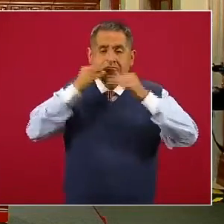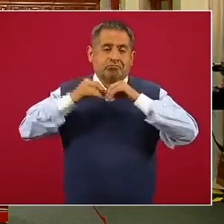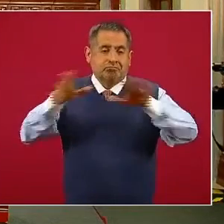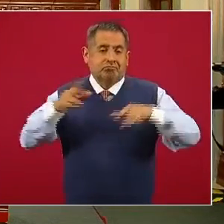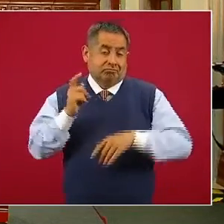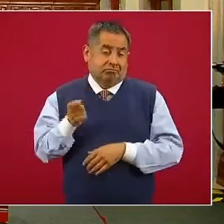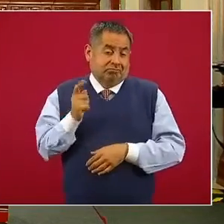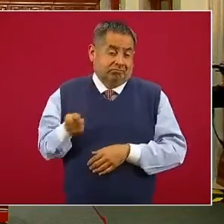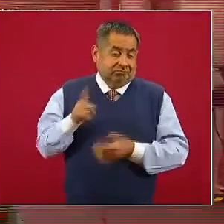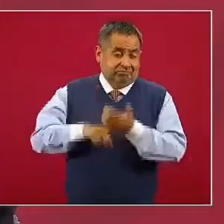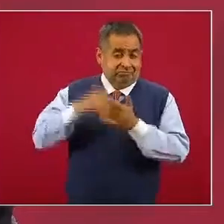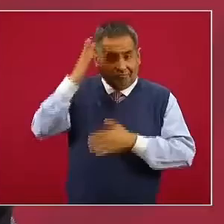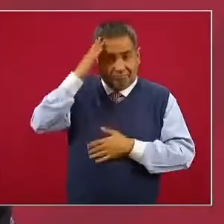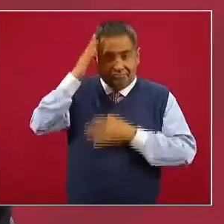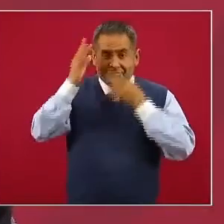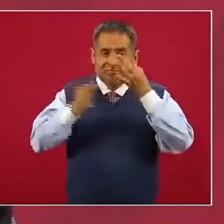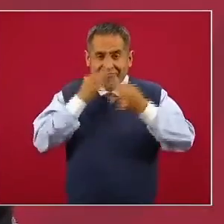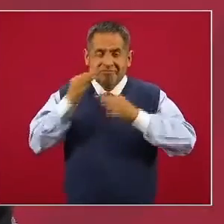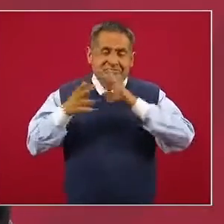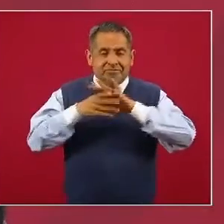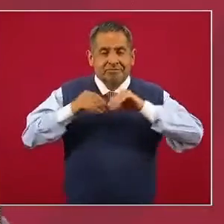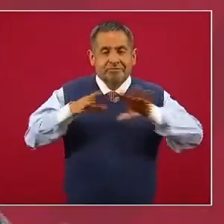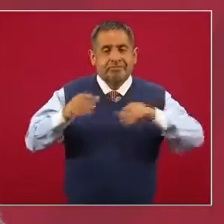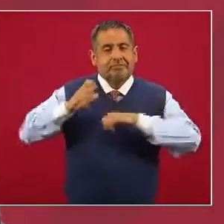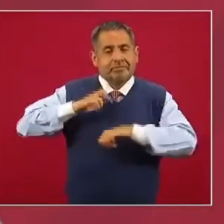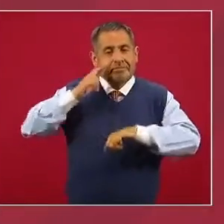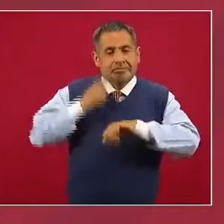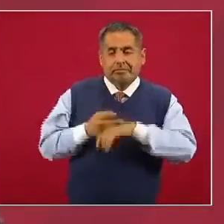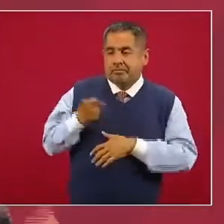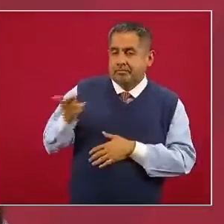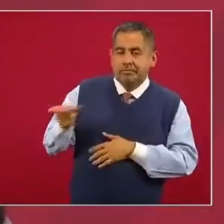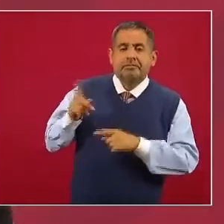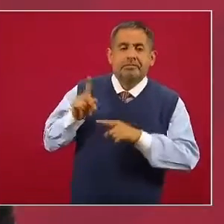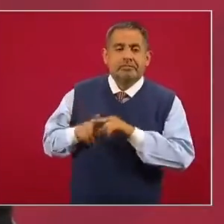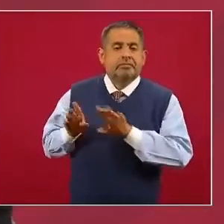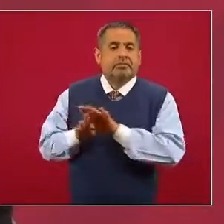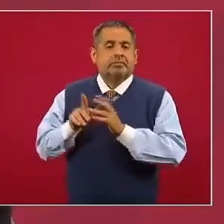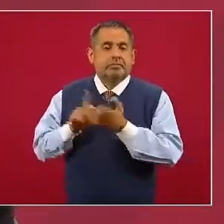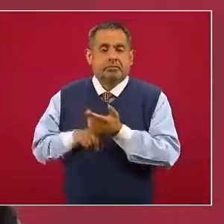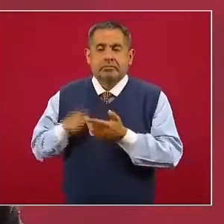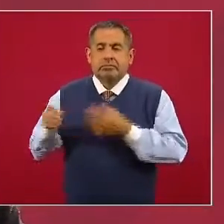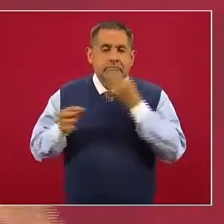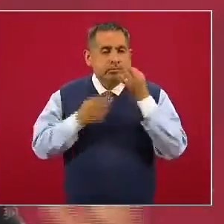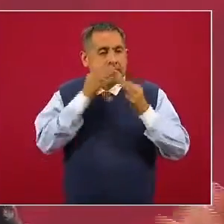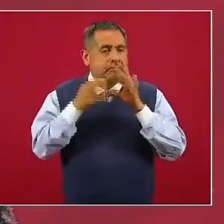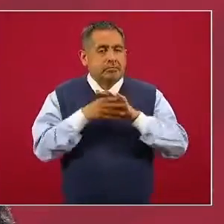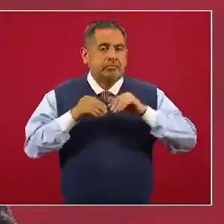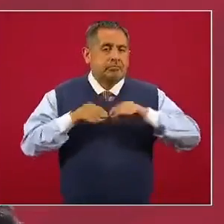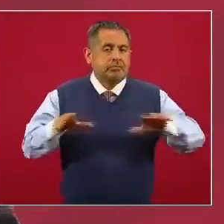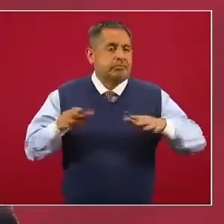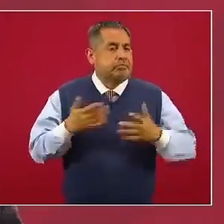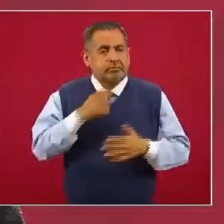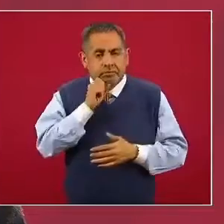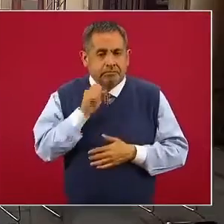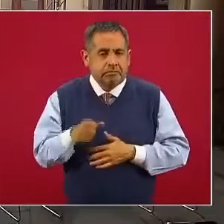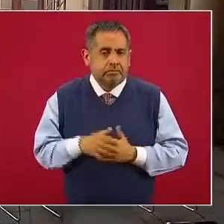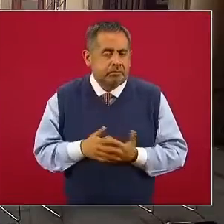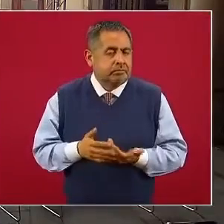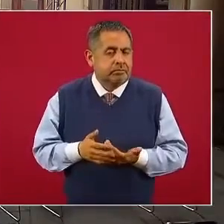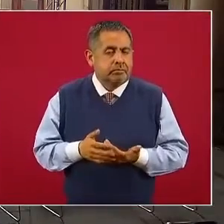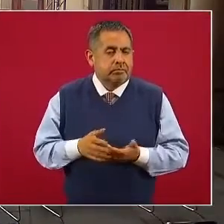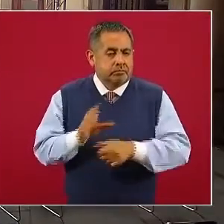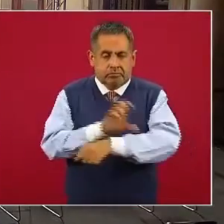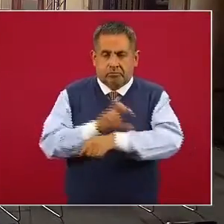líder precisamente del área de promoción a quien corresponde también, por un lado, la divulgación y, por el otro lado,